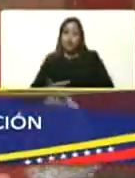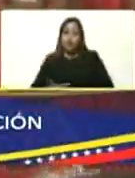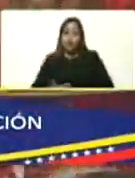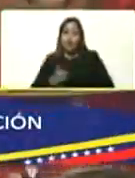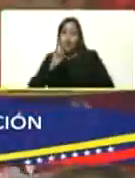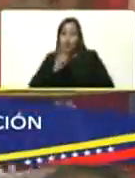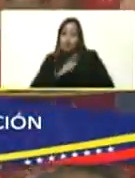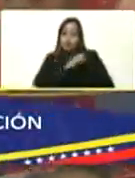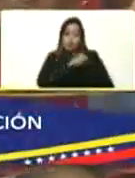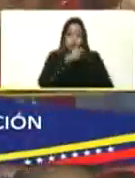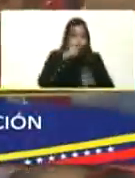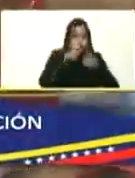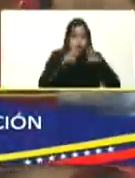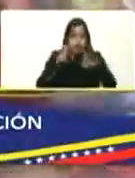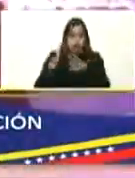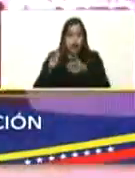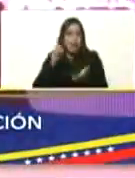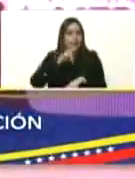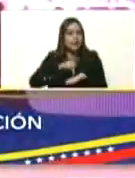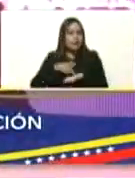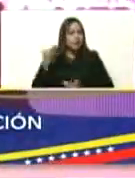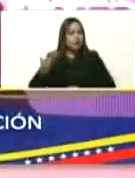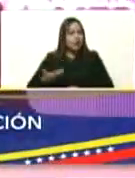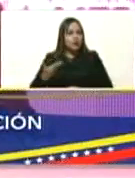jefatura protagónico